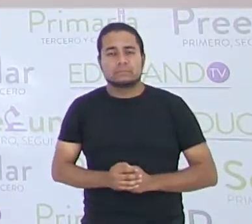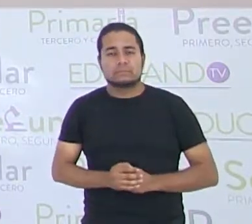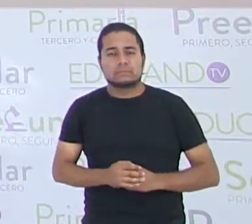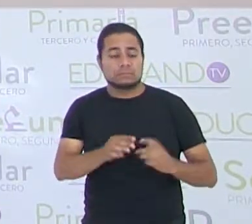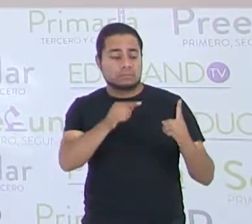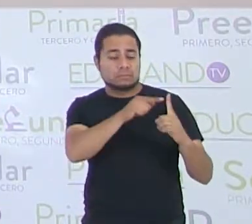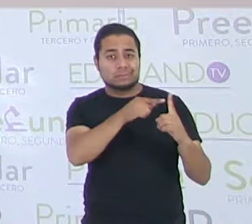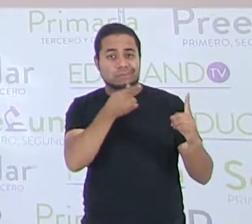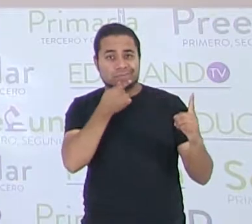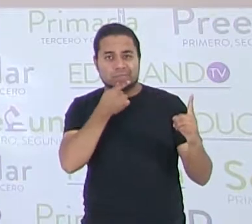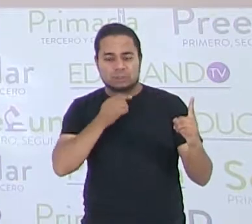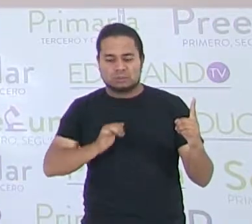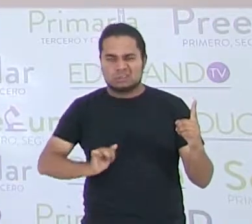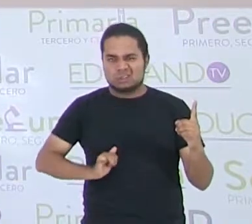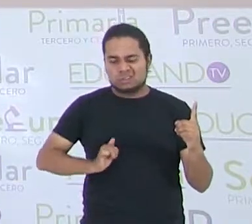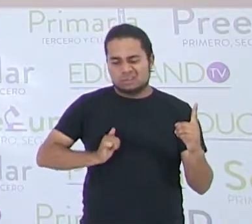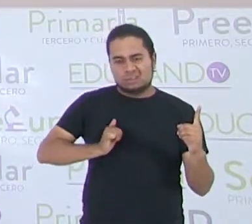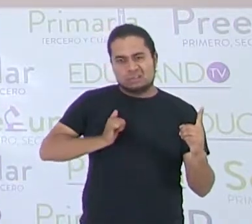abusivo,